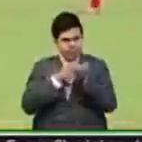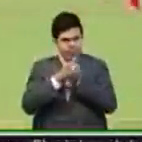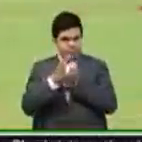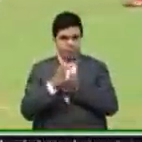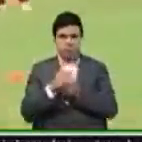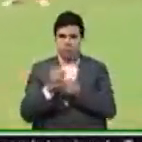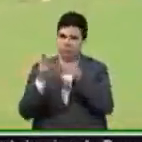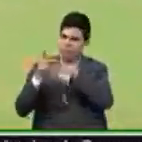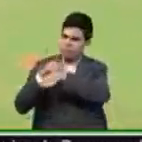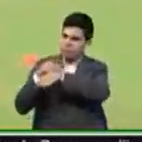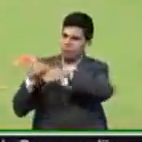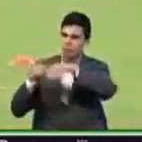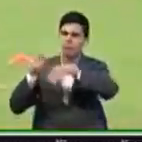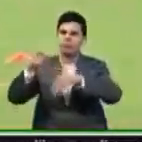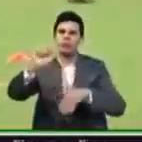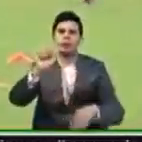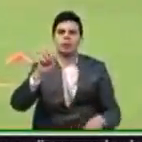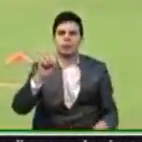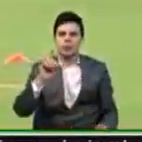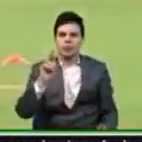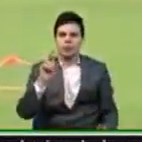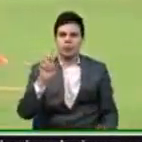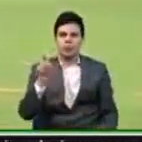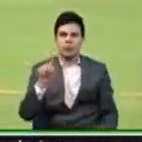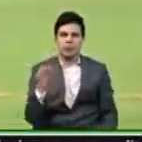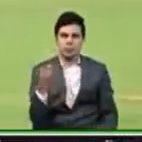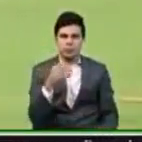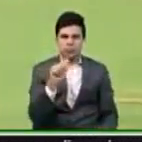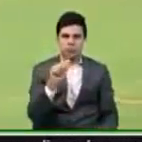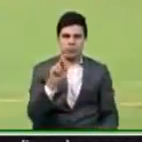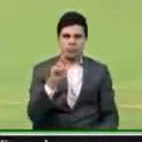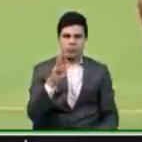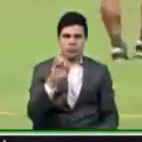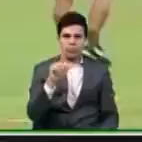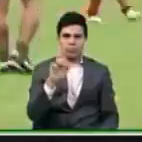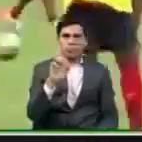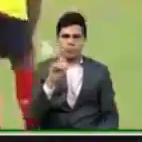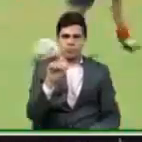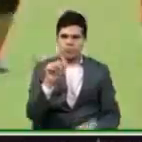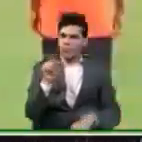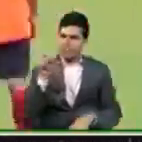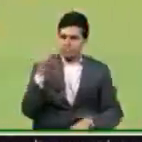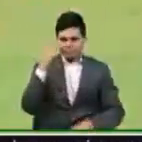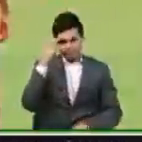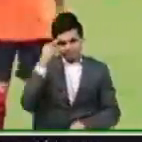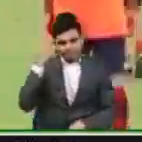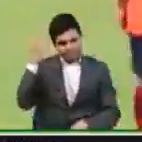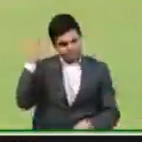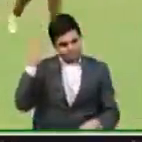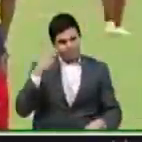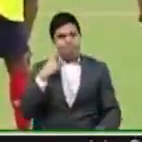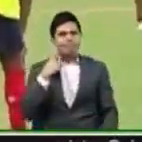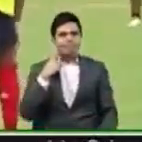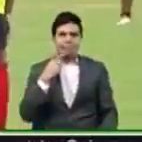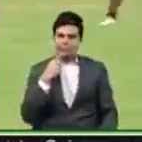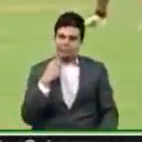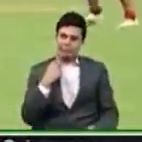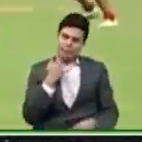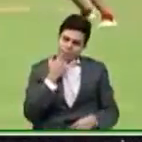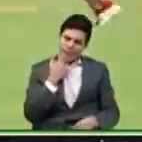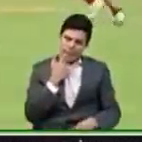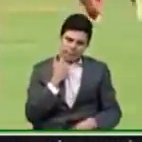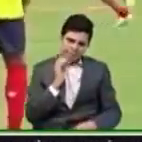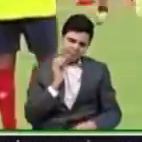El volante del Cúcuta Deportivo, Andrés Felipe Arboleda, es consciente que el semestre anterior le fallaron a la hinchada y por esa razón se están exigiendo